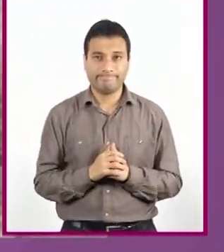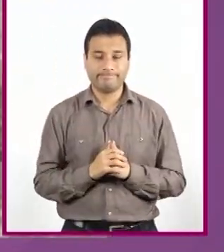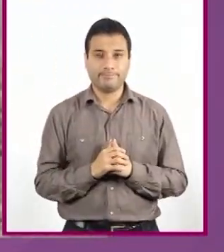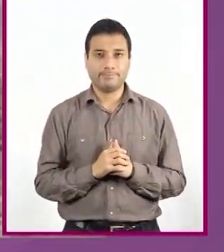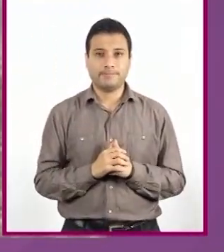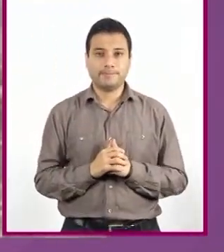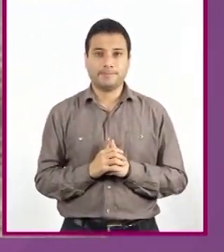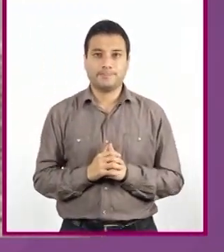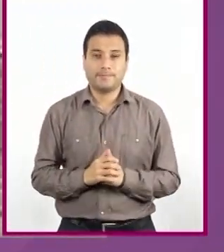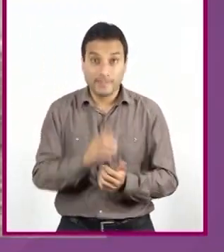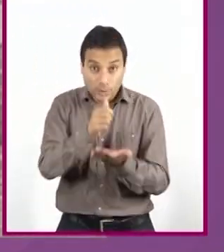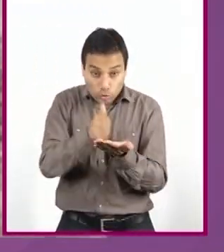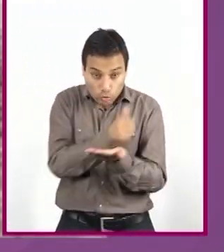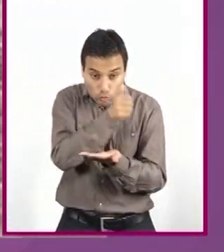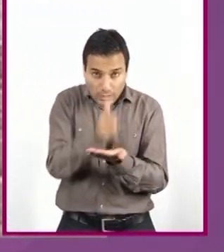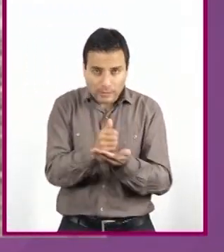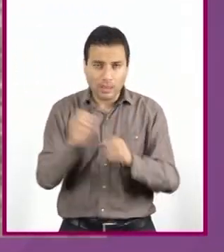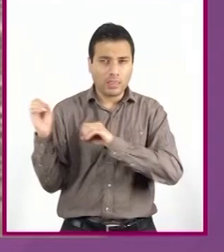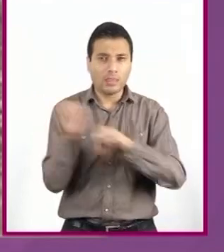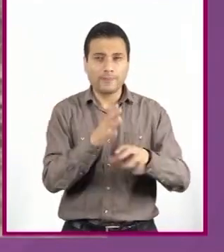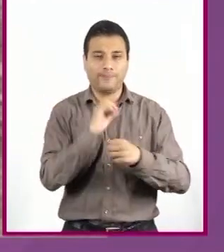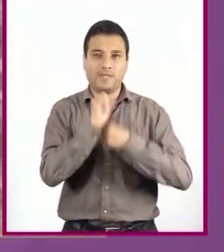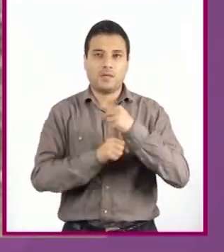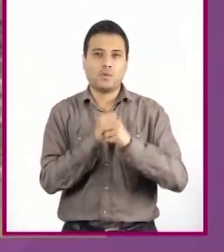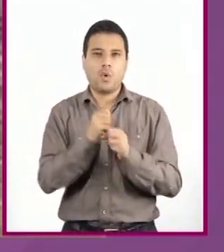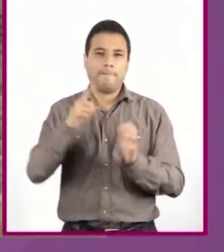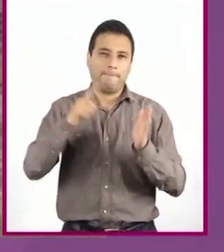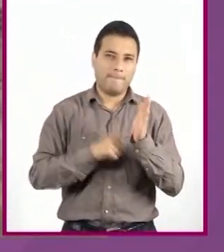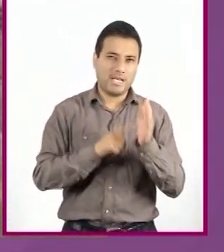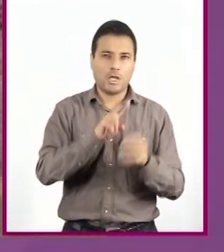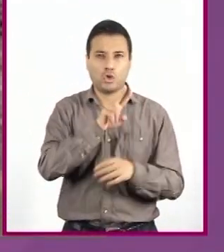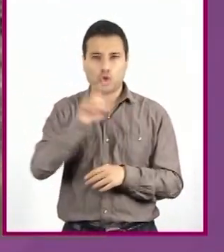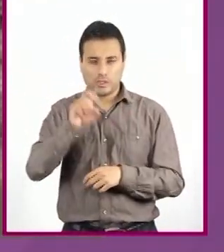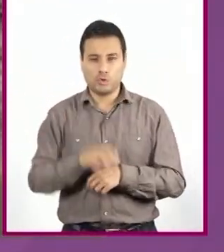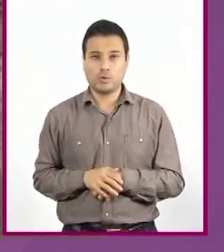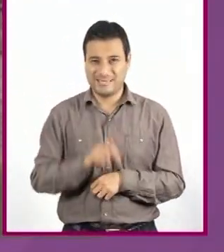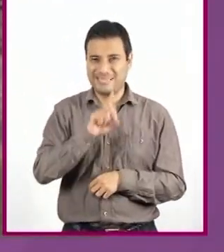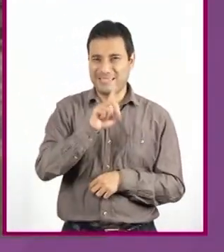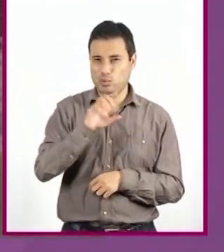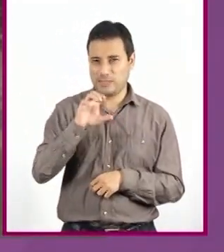El abandono de la ciudad se da para los años del 1200 después de Cristo.